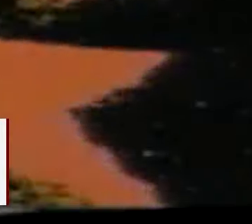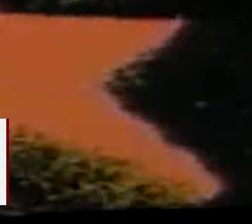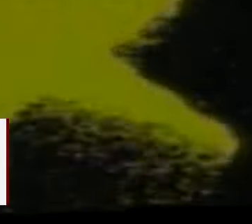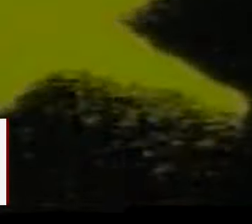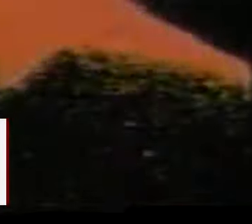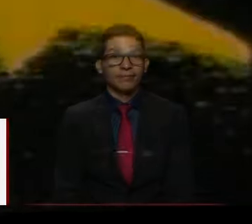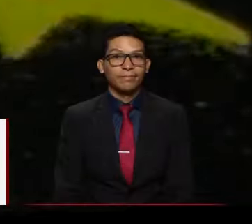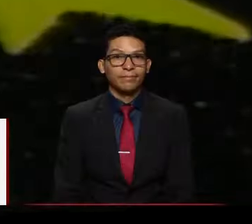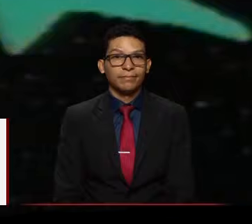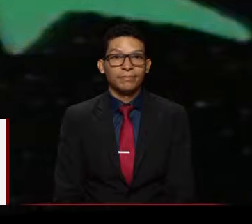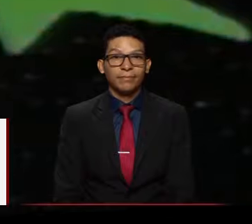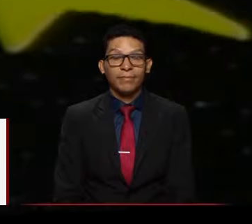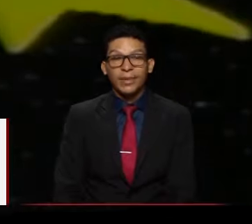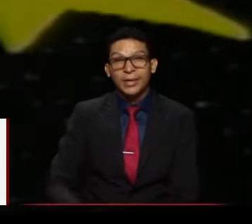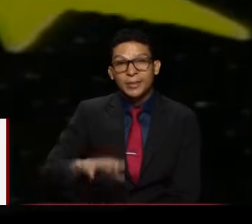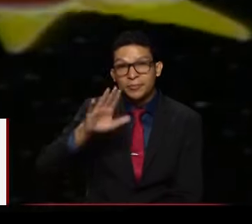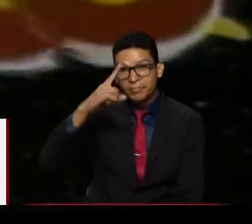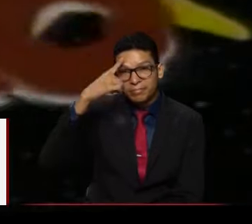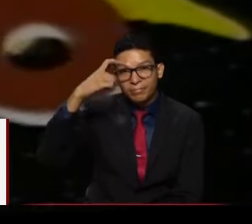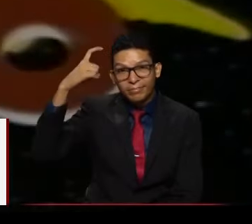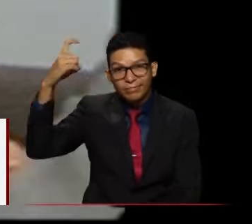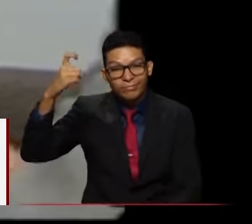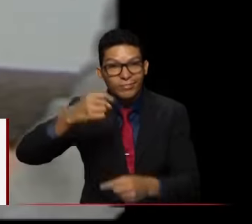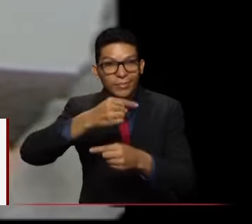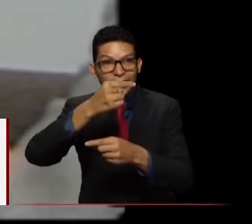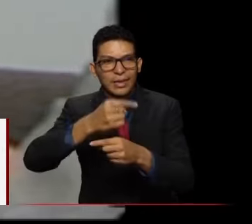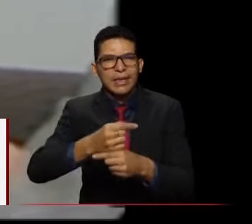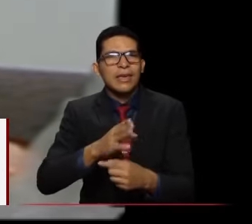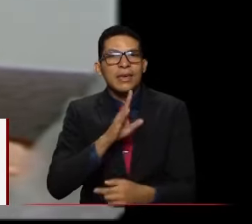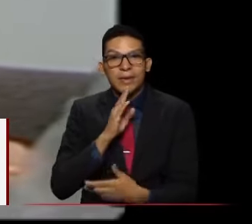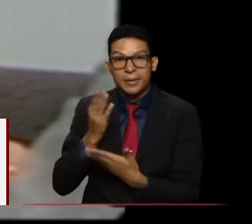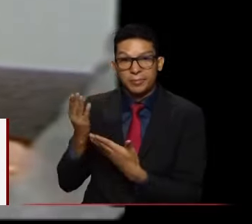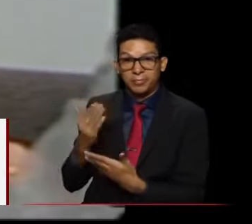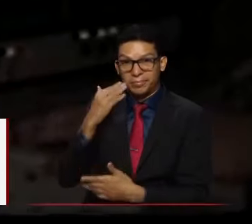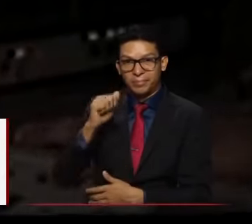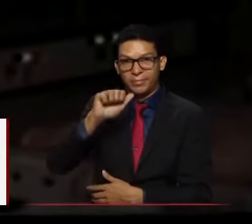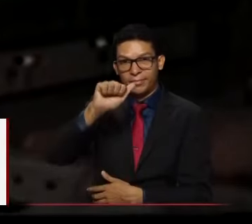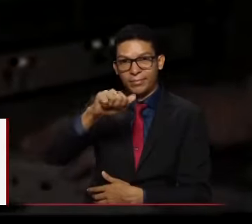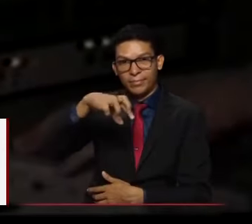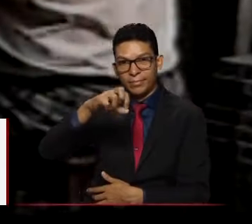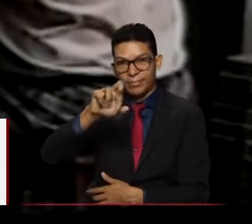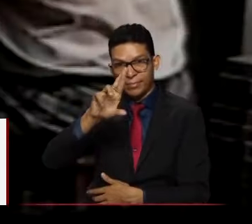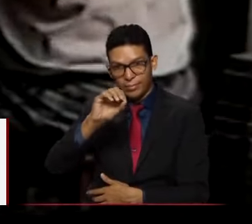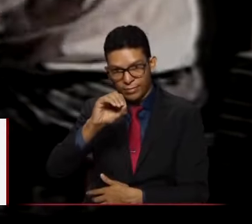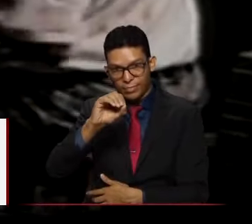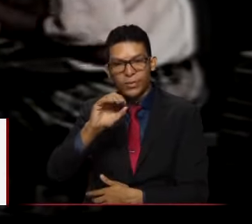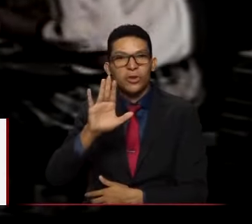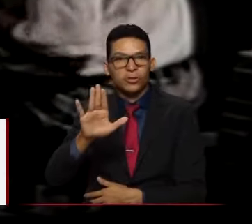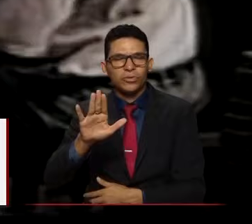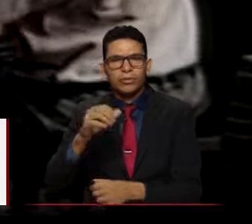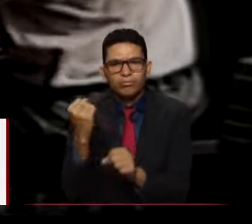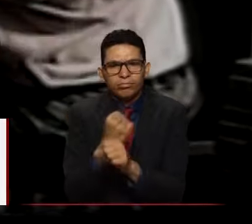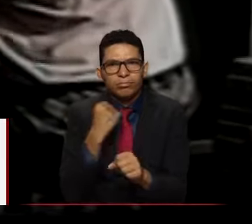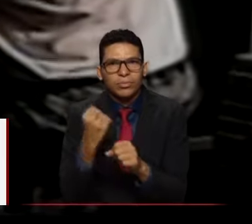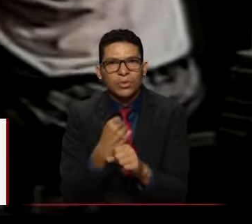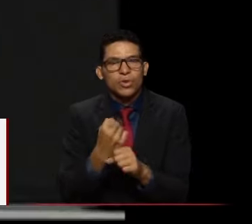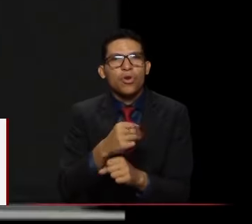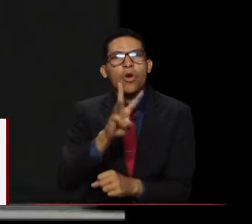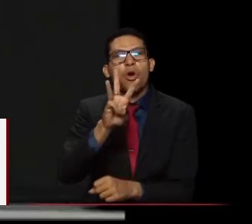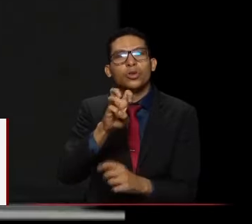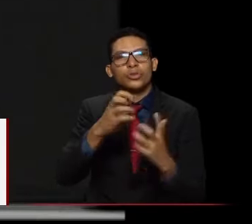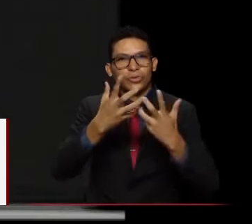programación, empezaba a materializarse un sueño. El de Amparo Sinisterra de Carvajal y el esfuerzo y trabajo de 8 empresas